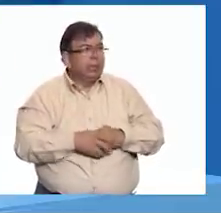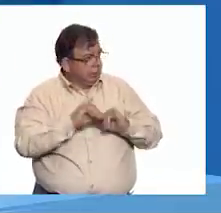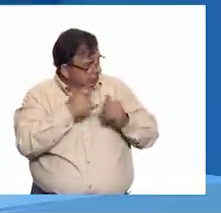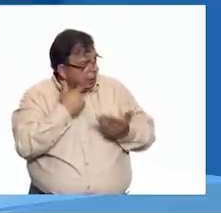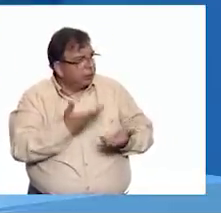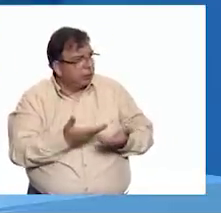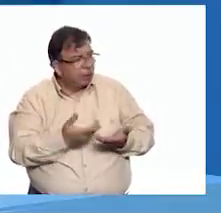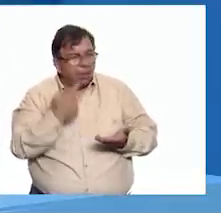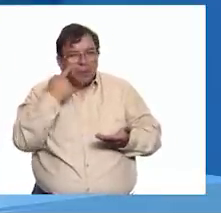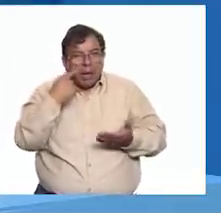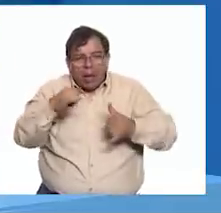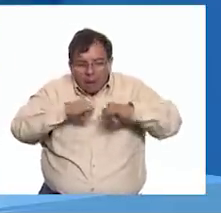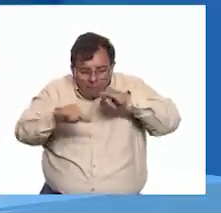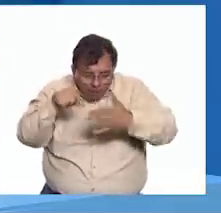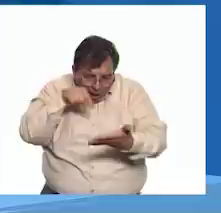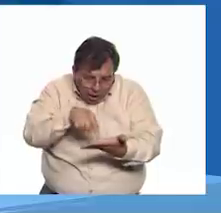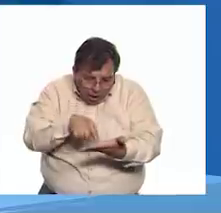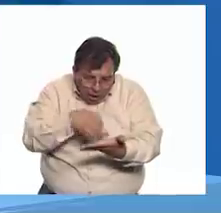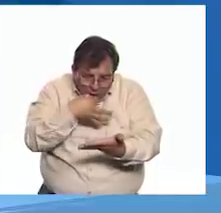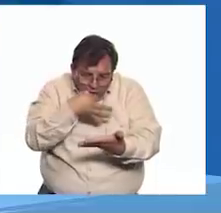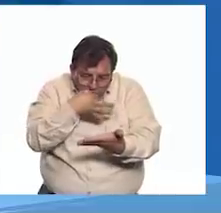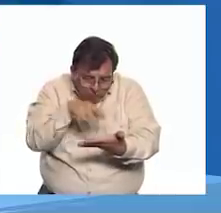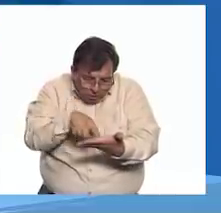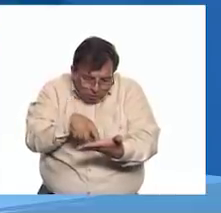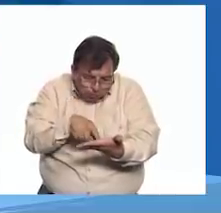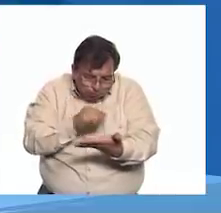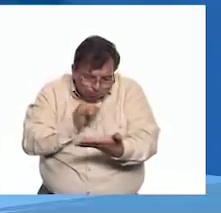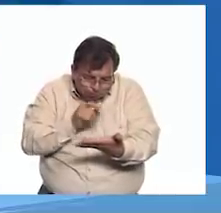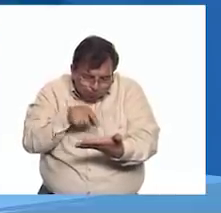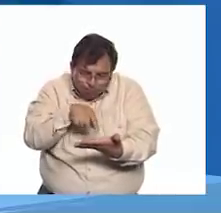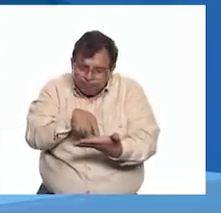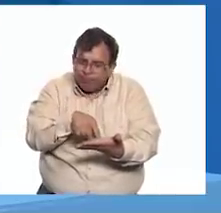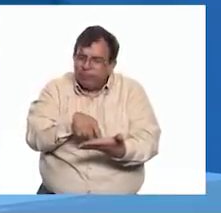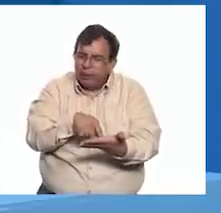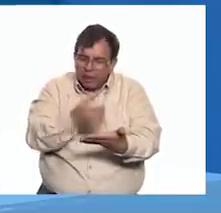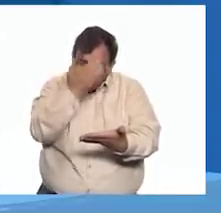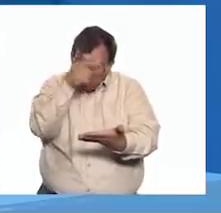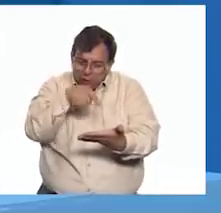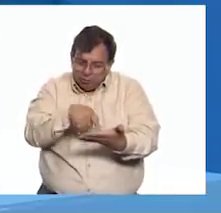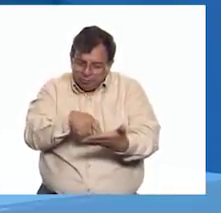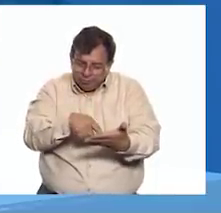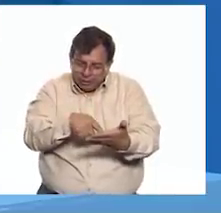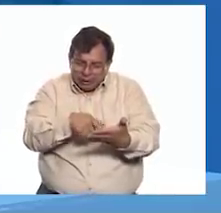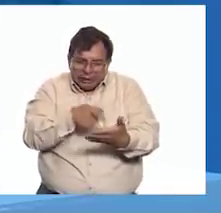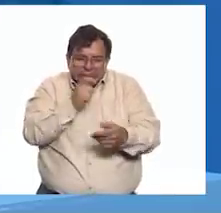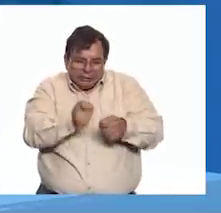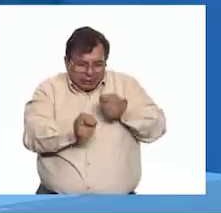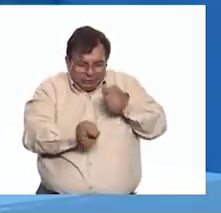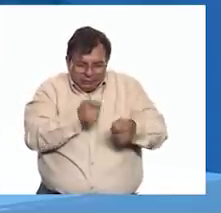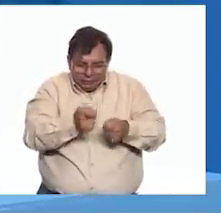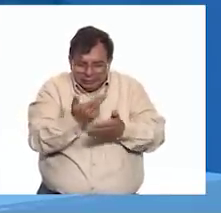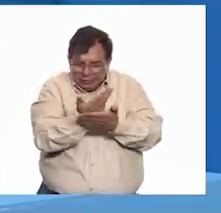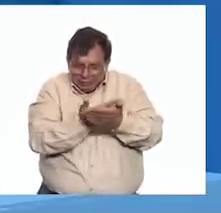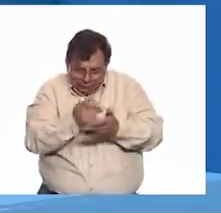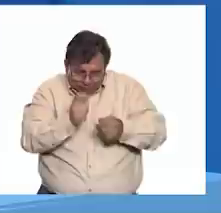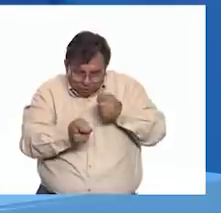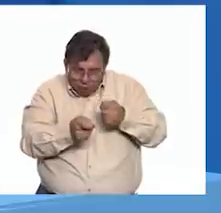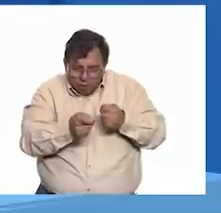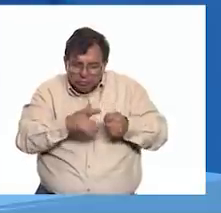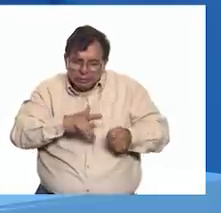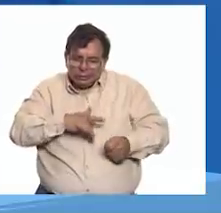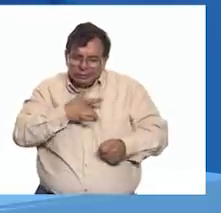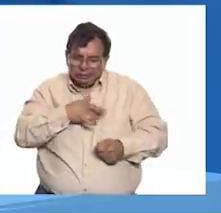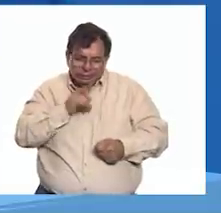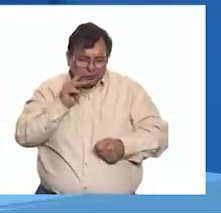fijas? Los mapas nos dan información que podemos conocer de manera evidente con la simbología o inferir